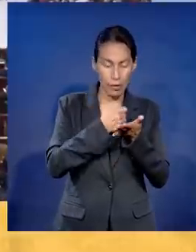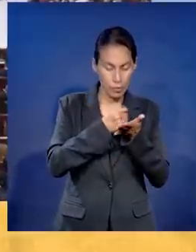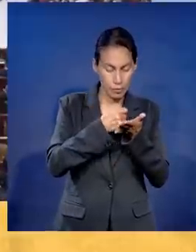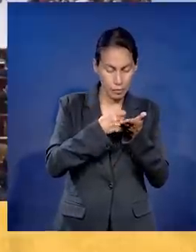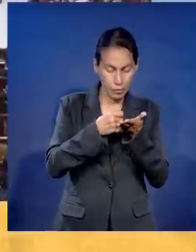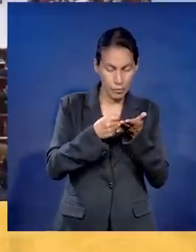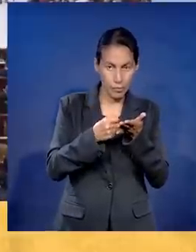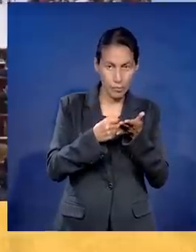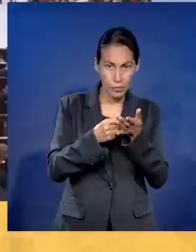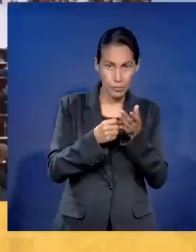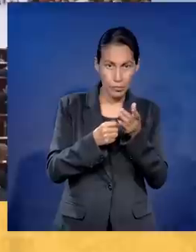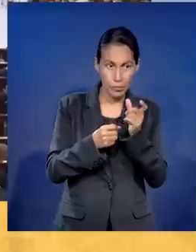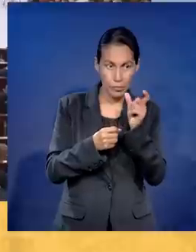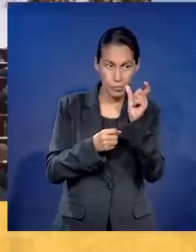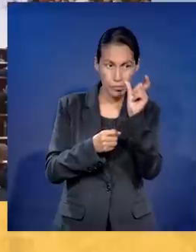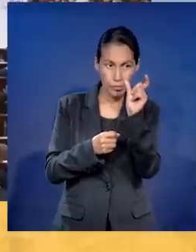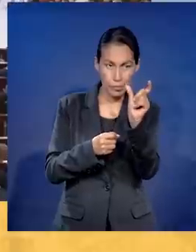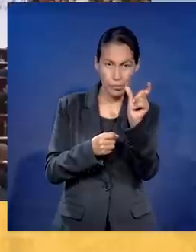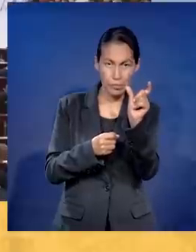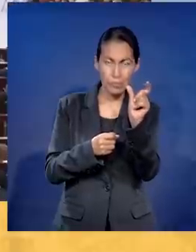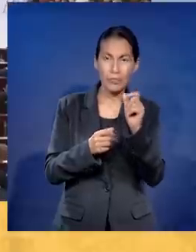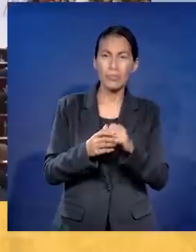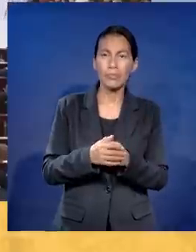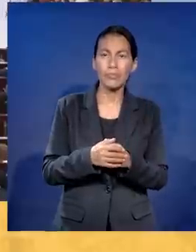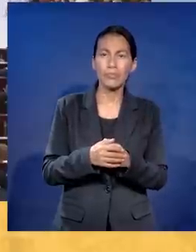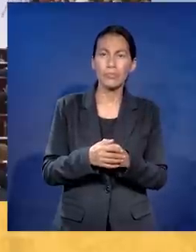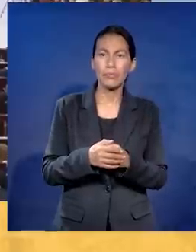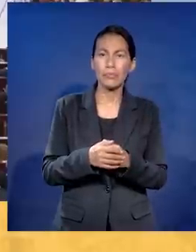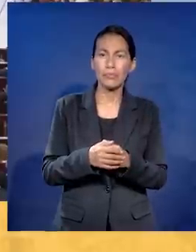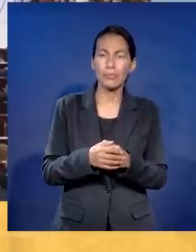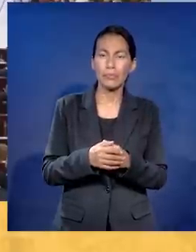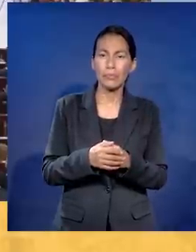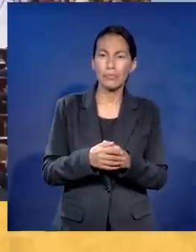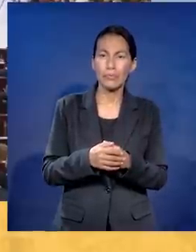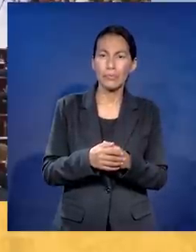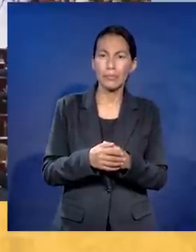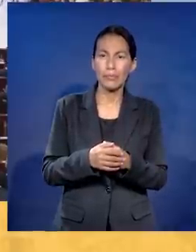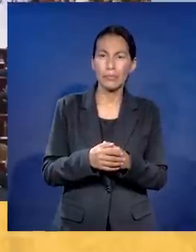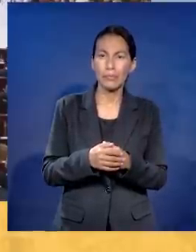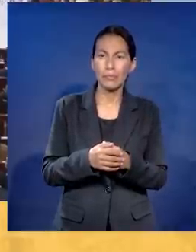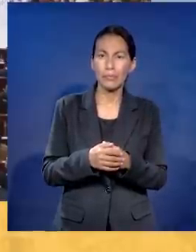escribió un texto de la Biblia chiquitito pero profundo